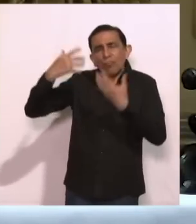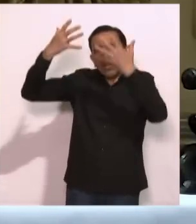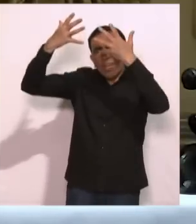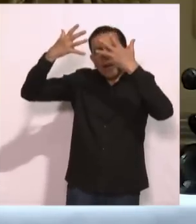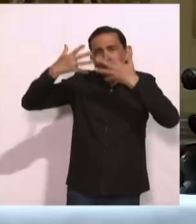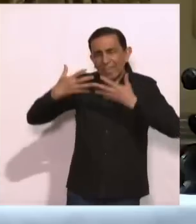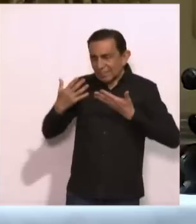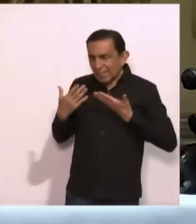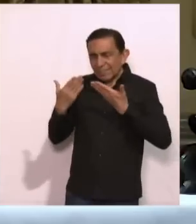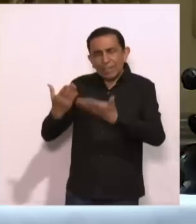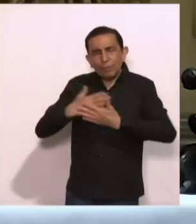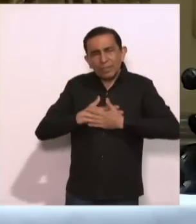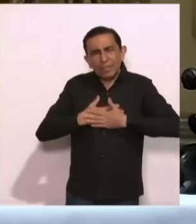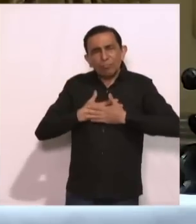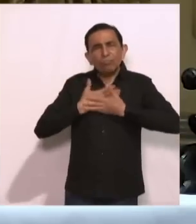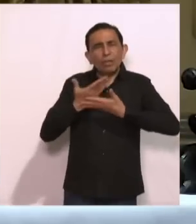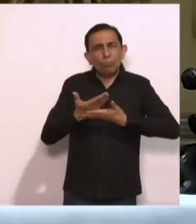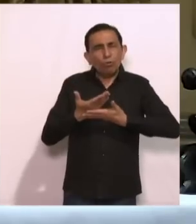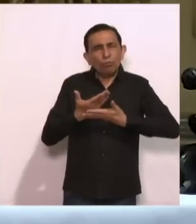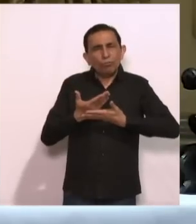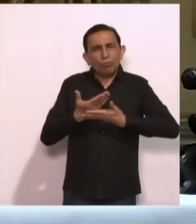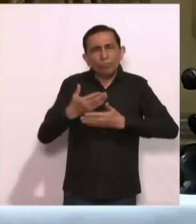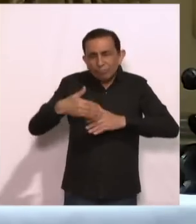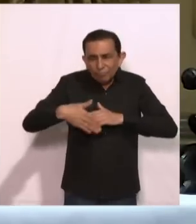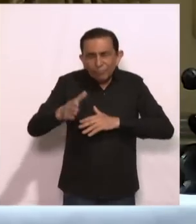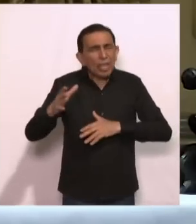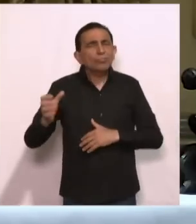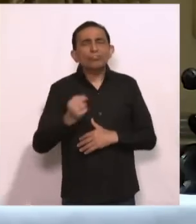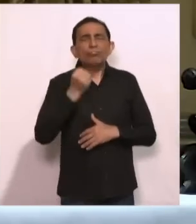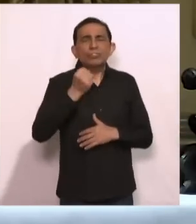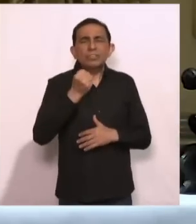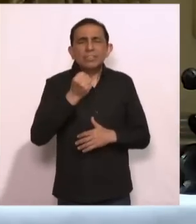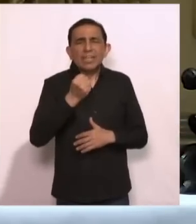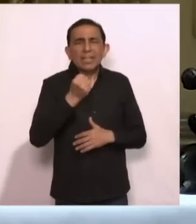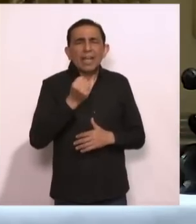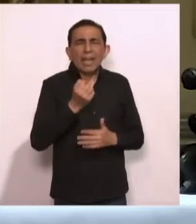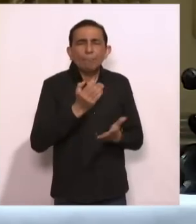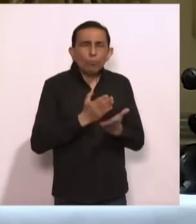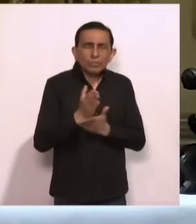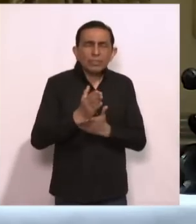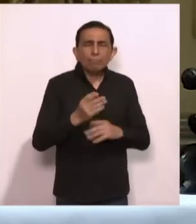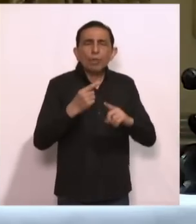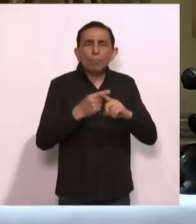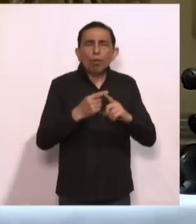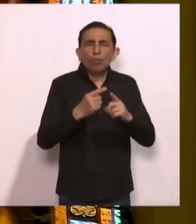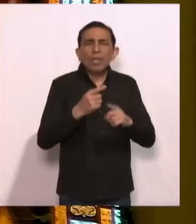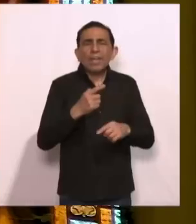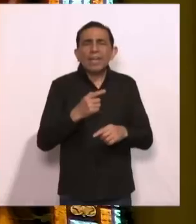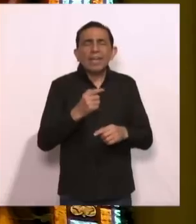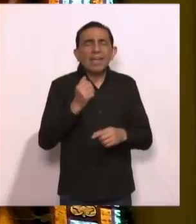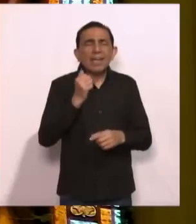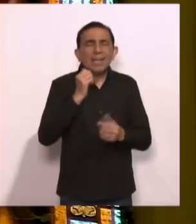de servirte con amor y nos obtenga los gozos eternos. Por Jesucristo nuestro Señor.